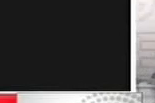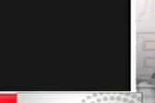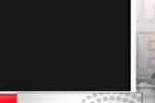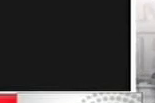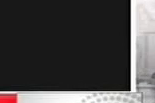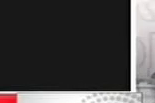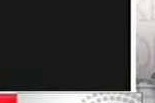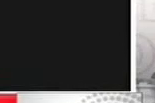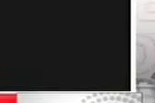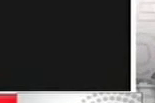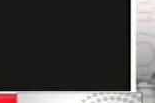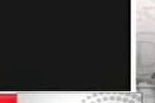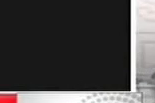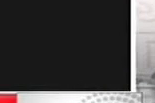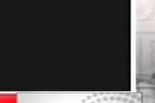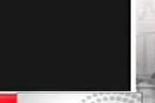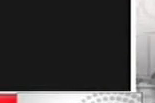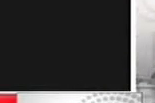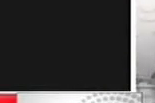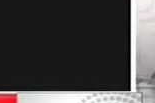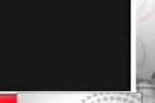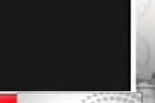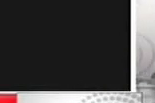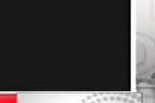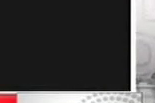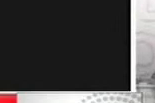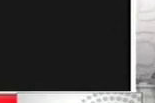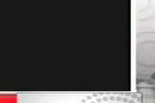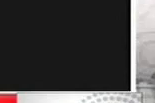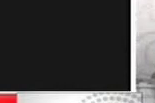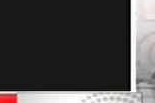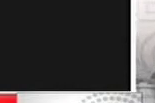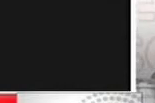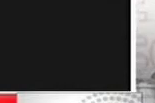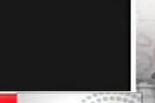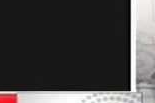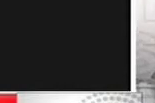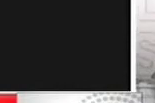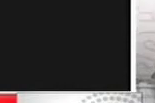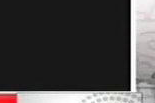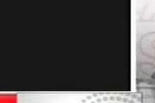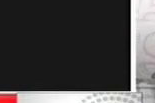firmado contratos por 6.035 millones de soles.